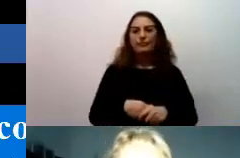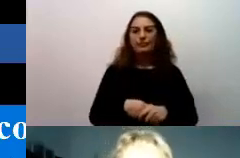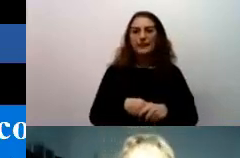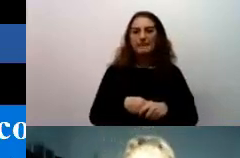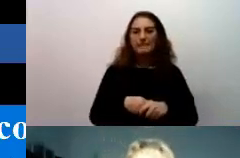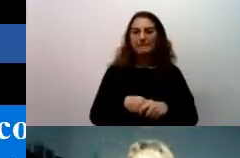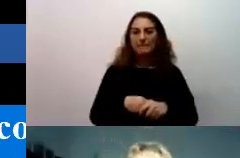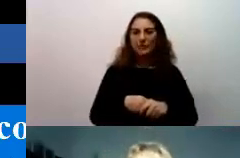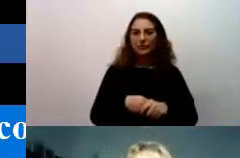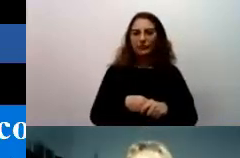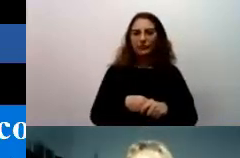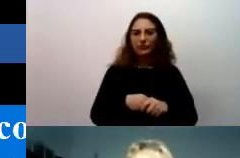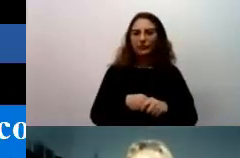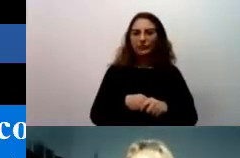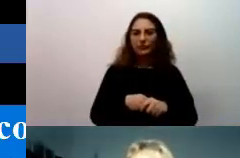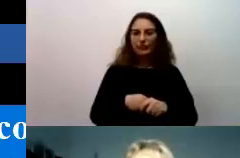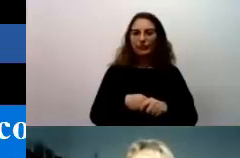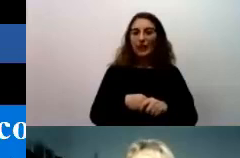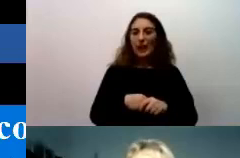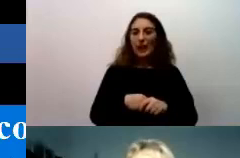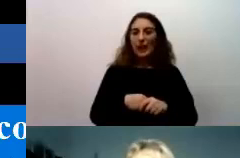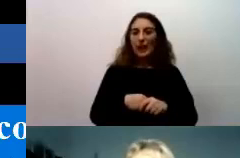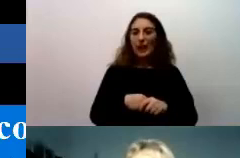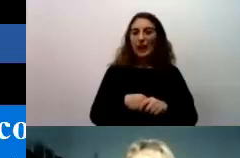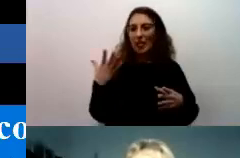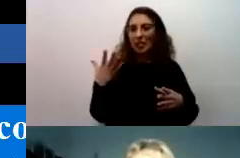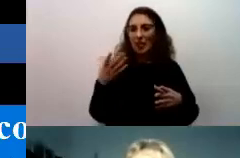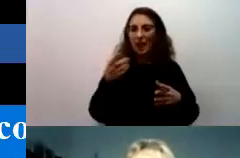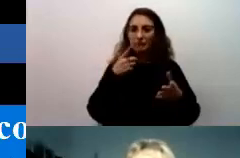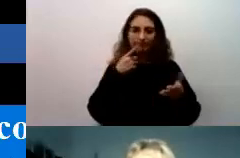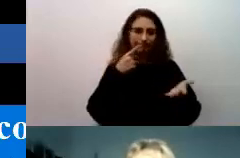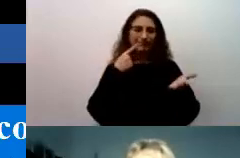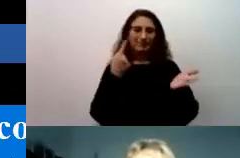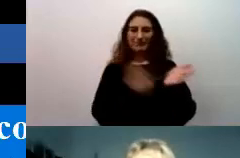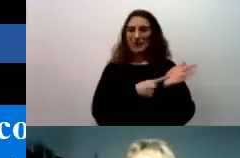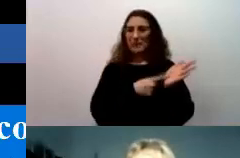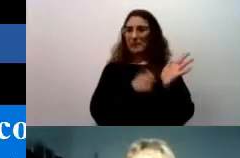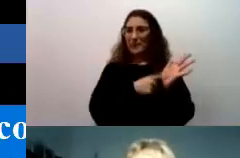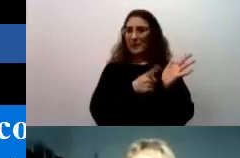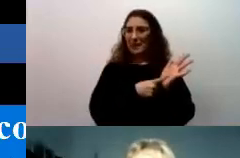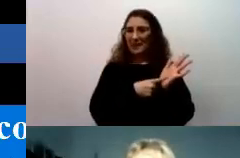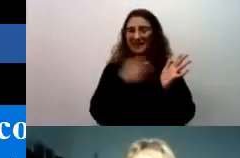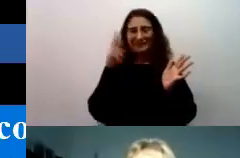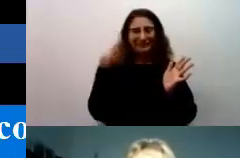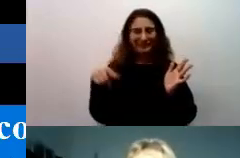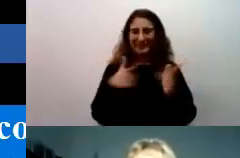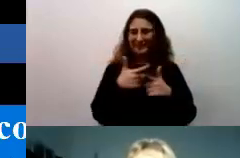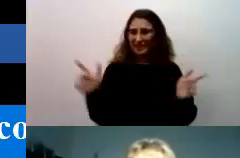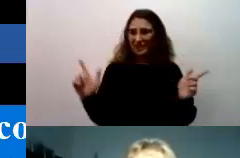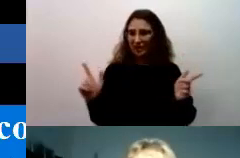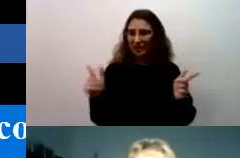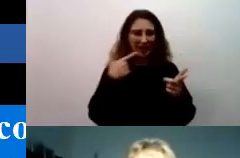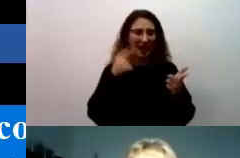118-06, alcanza con señalar tanto su irrazonabilidad en cuanto no atiende al espíritu de la ley que